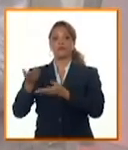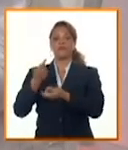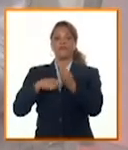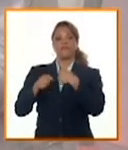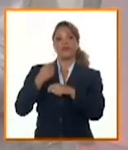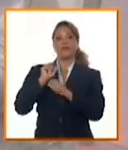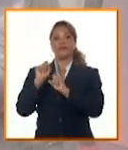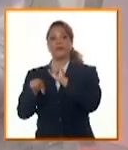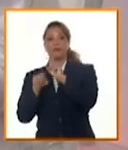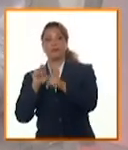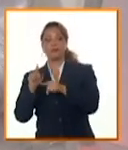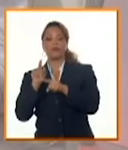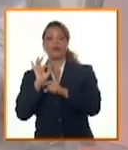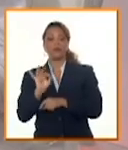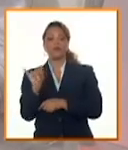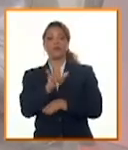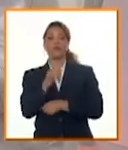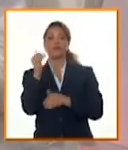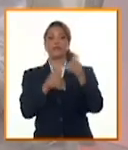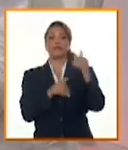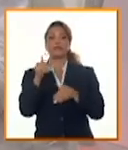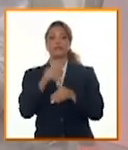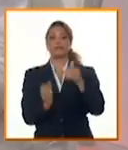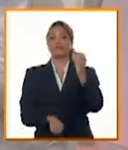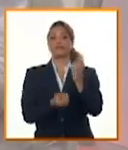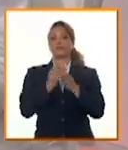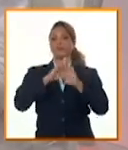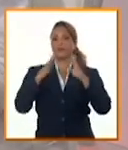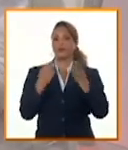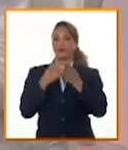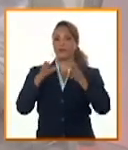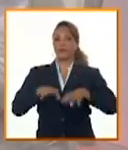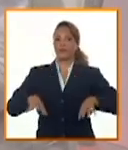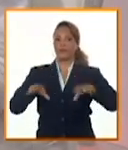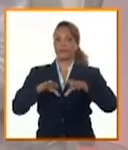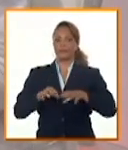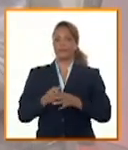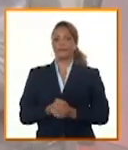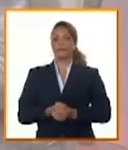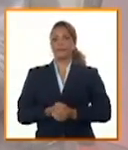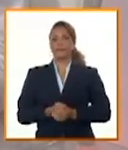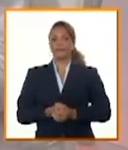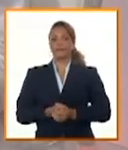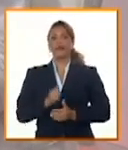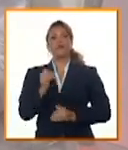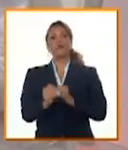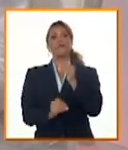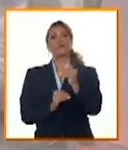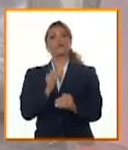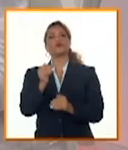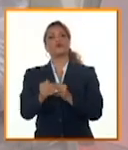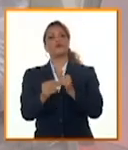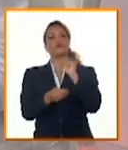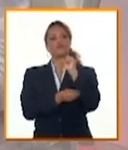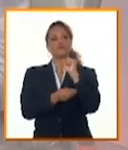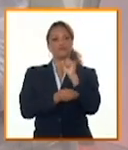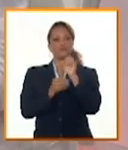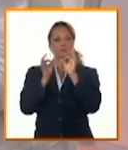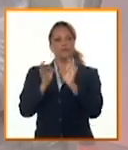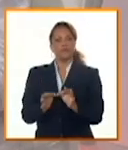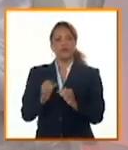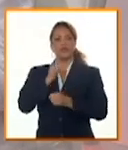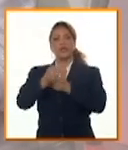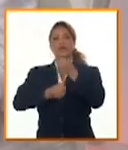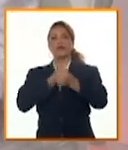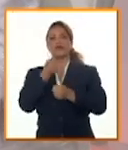y servicios Pues también va a participar en la creación de todas estas condiciones Este es un proceso mediante el cual se potencia como Es lógico el